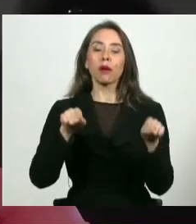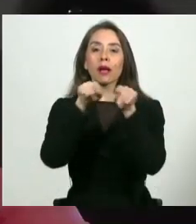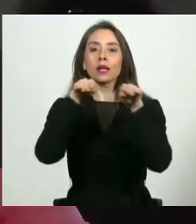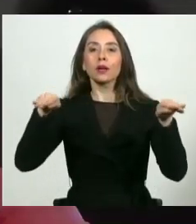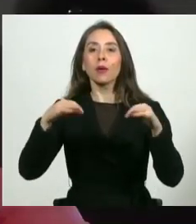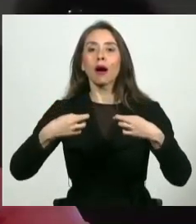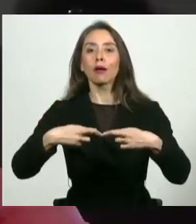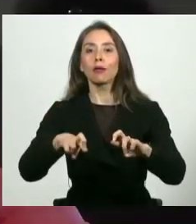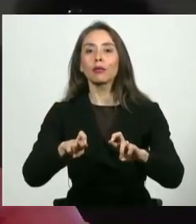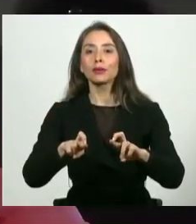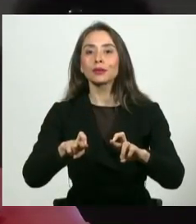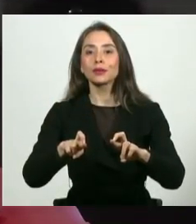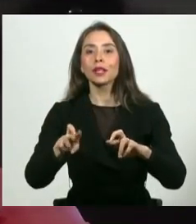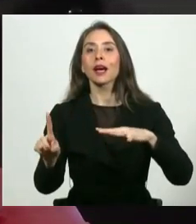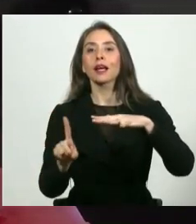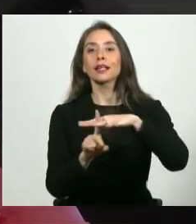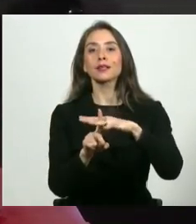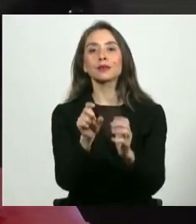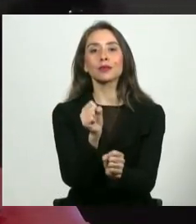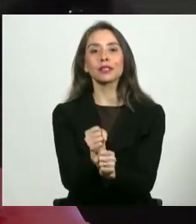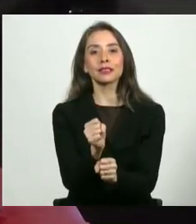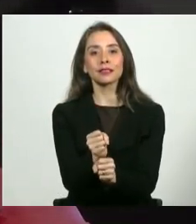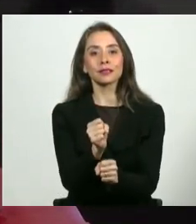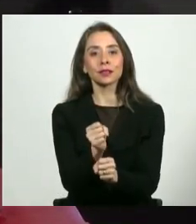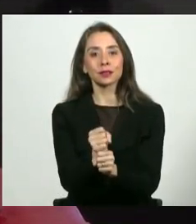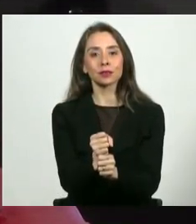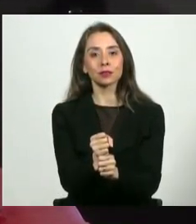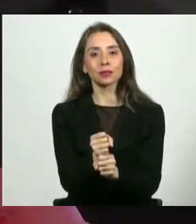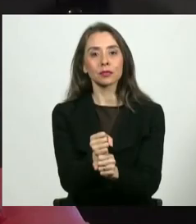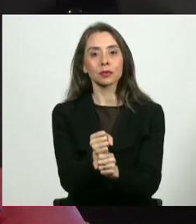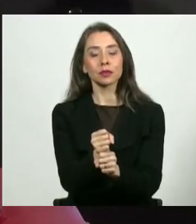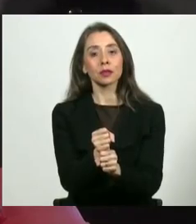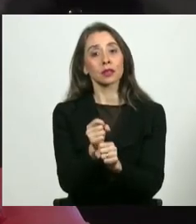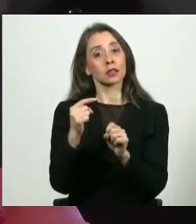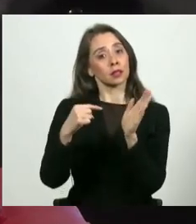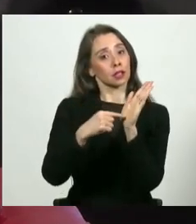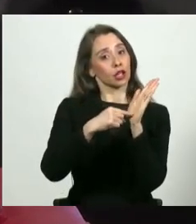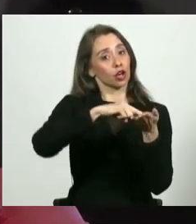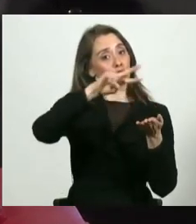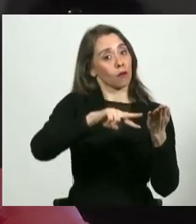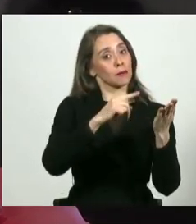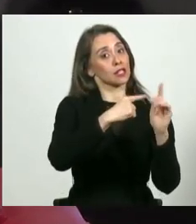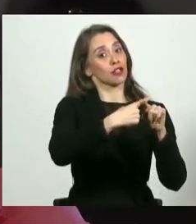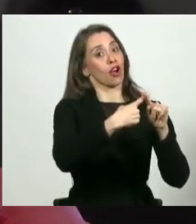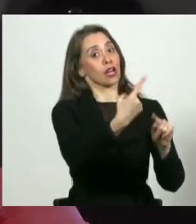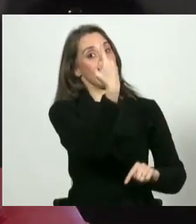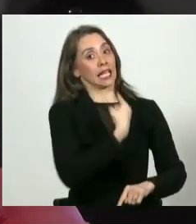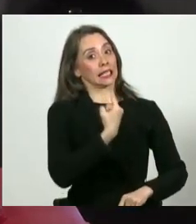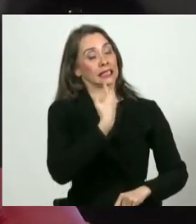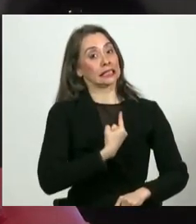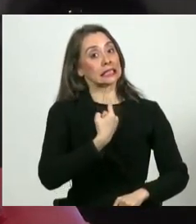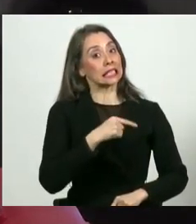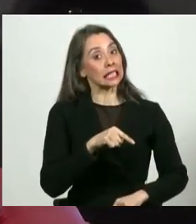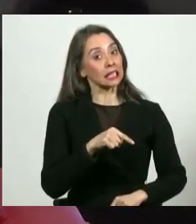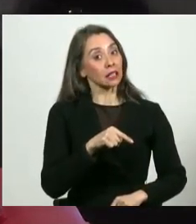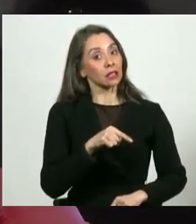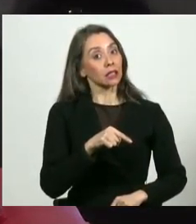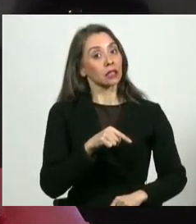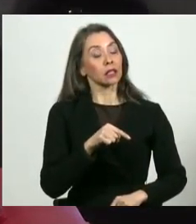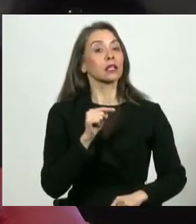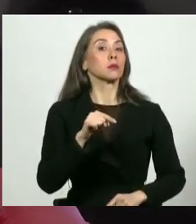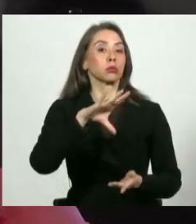de oportunidades e inclusión laboral que nos exige la convención al cual